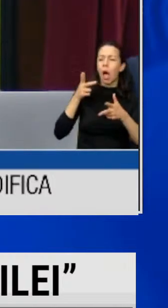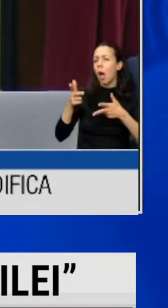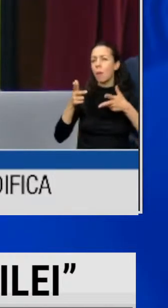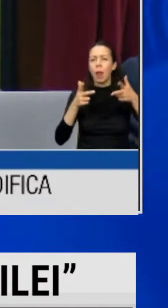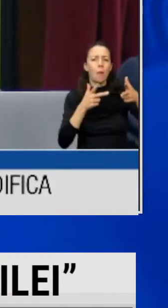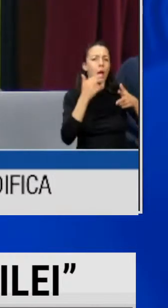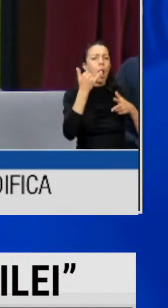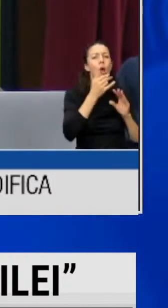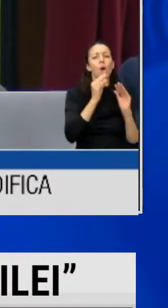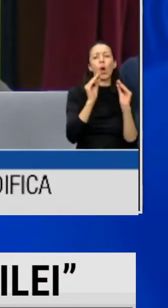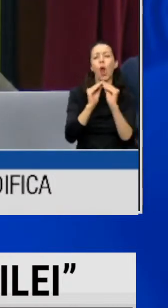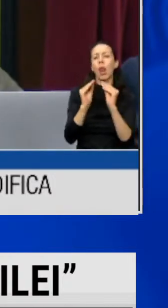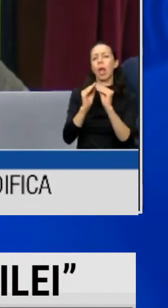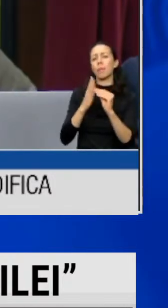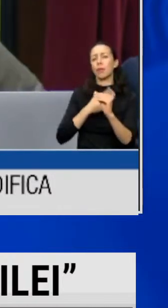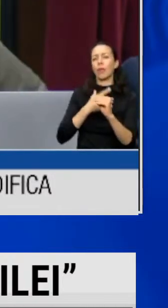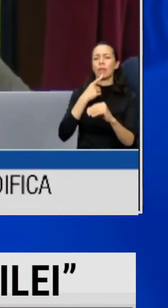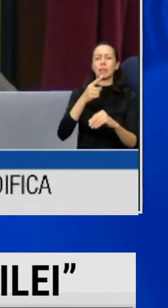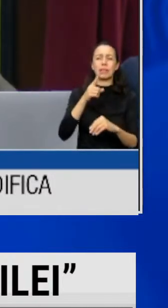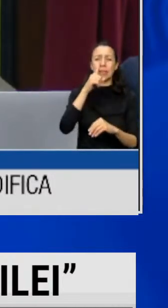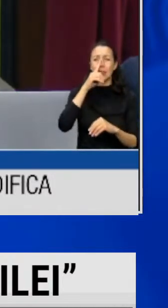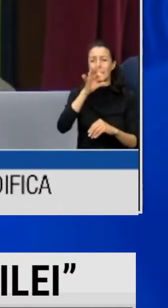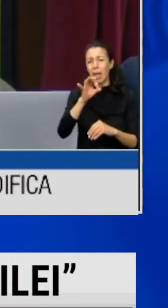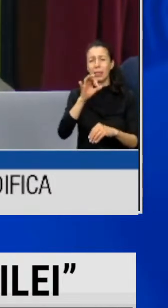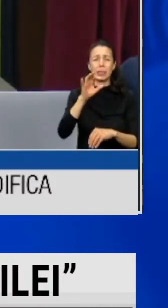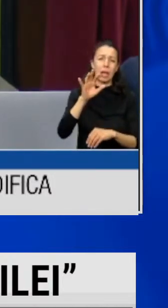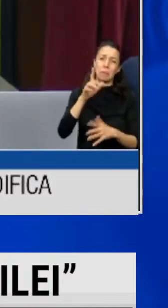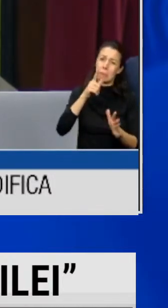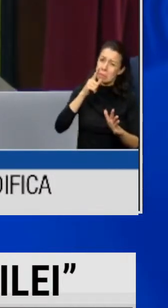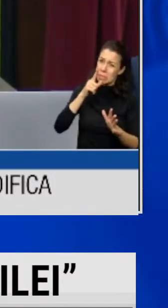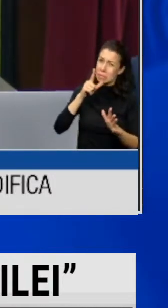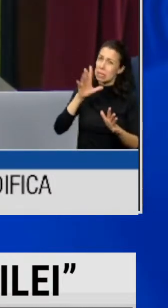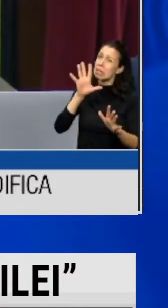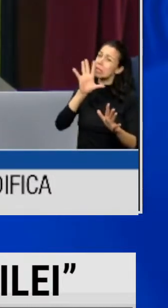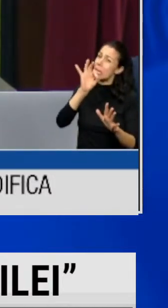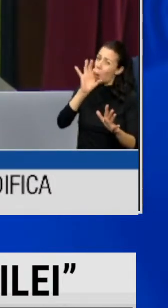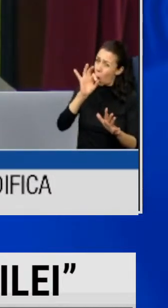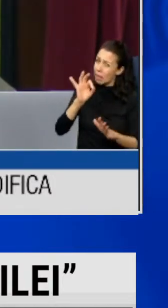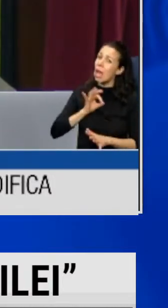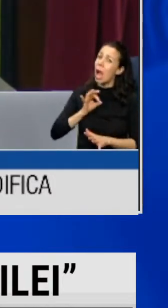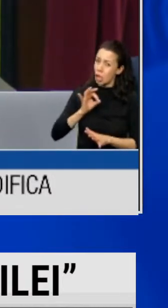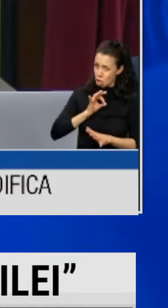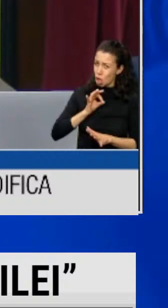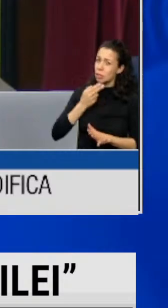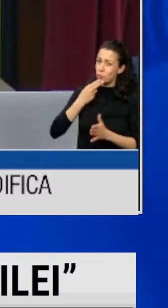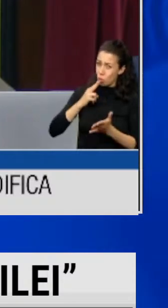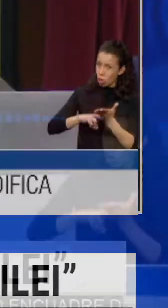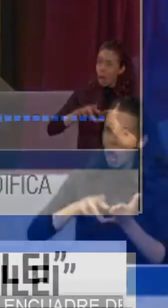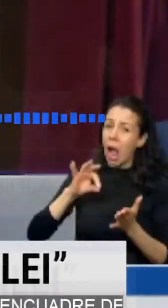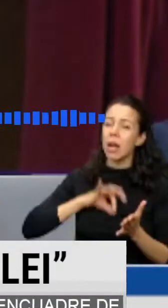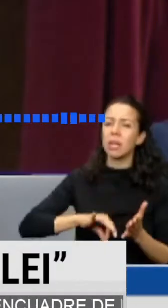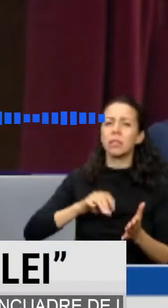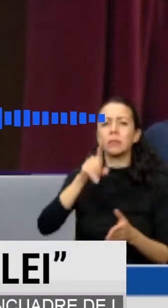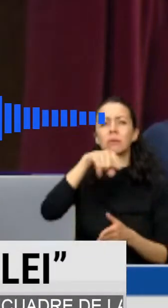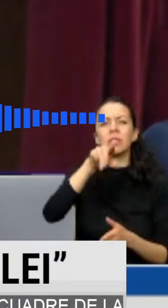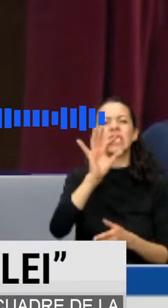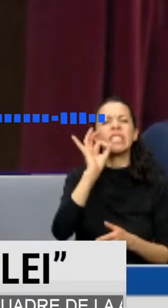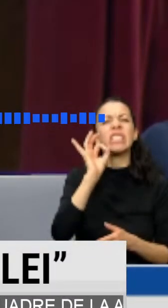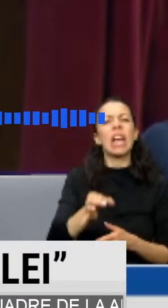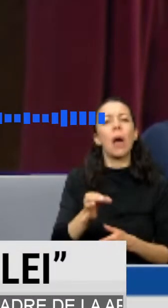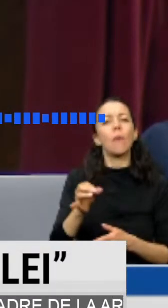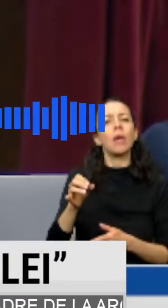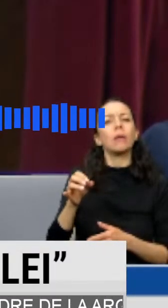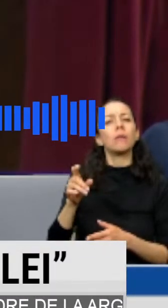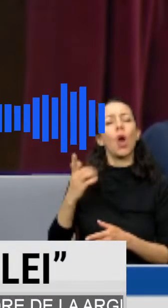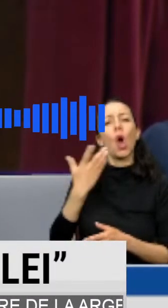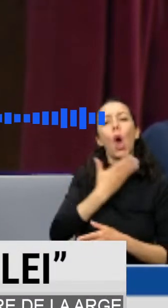que tildarnos a Junto por el Cambio diciendo eran responsabilidad de ustedes. No, nosotros no vamos a gobernar, por eso hablo de